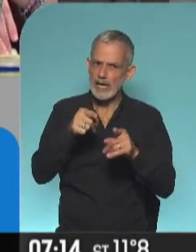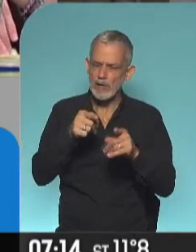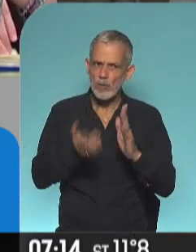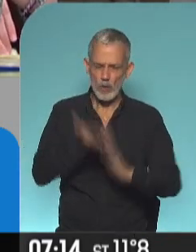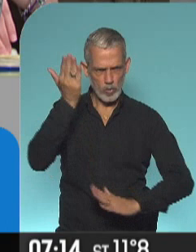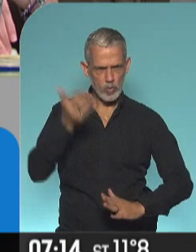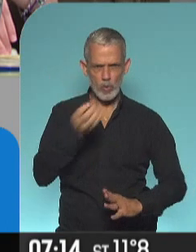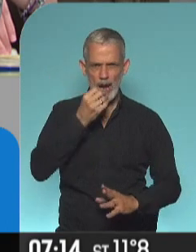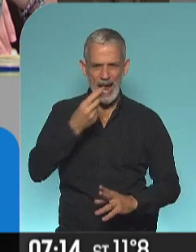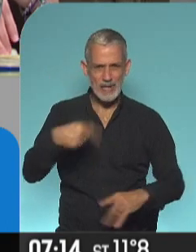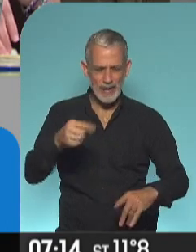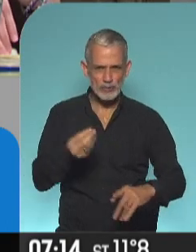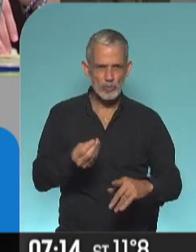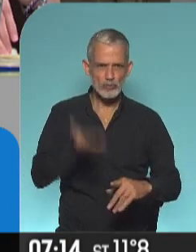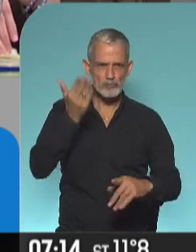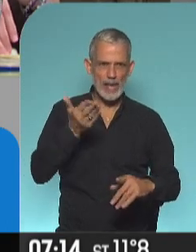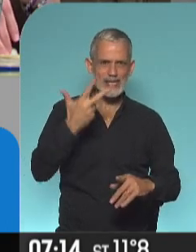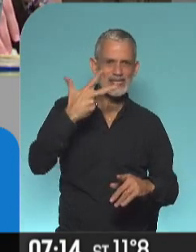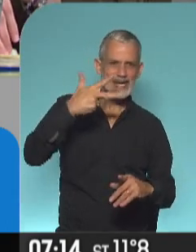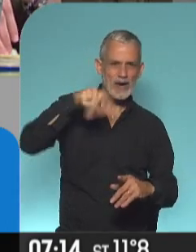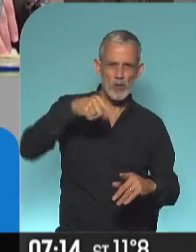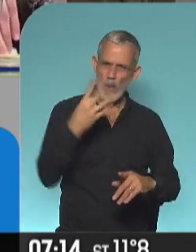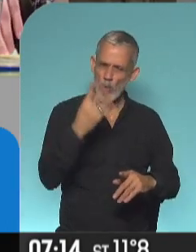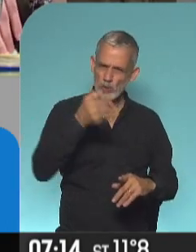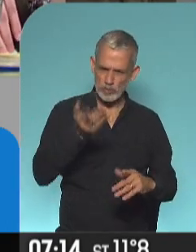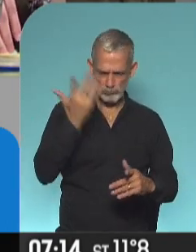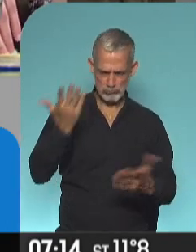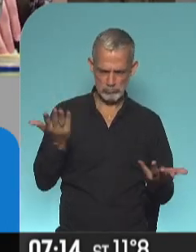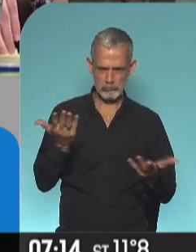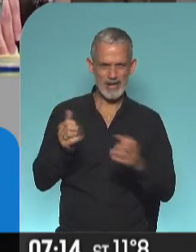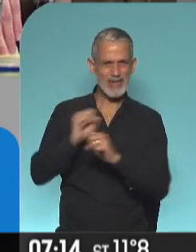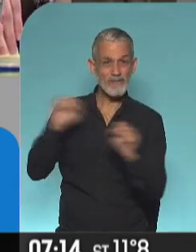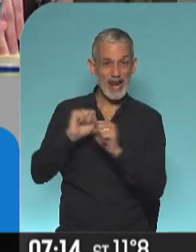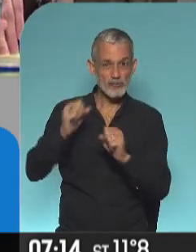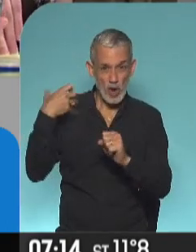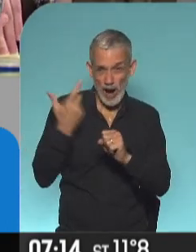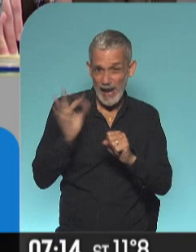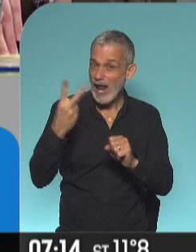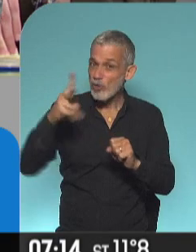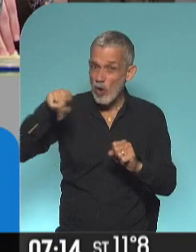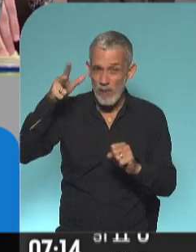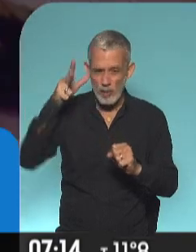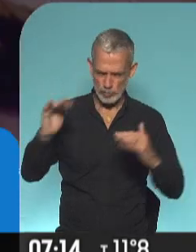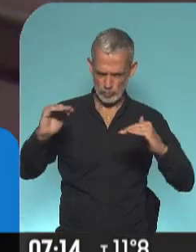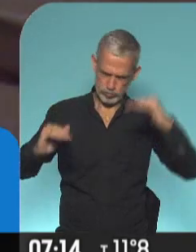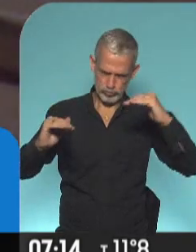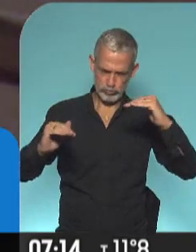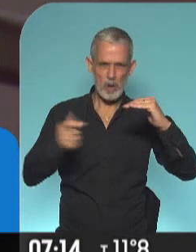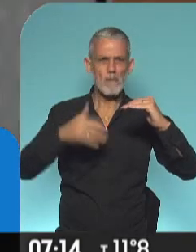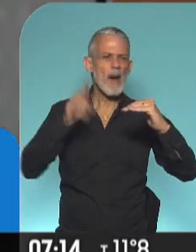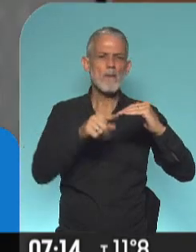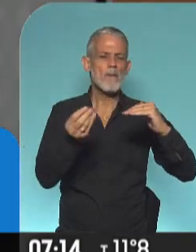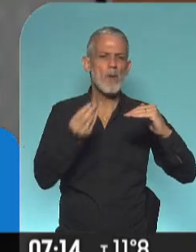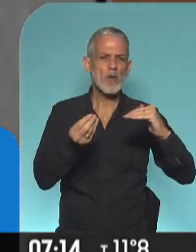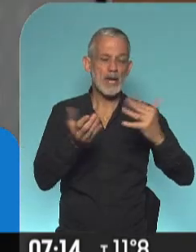por encima tanto canasta básica total como alimentaria, por encima de los promedios de inflación. ¿Por qué es esto, Flor?